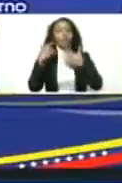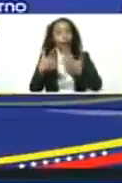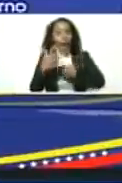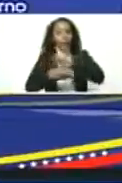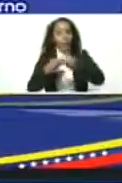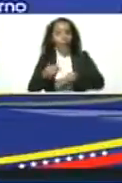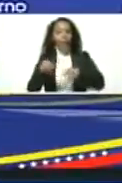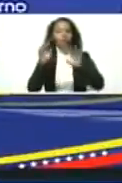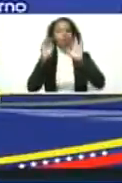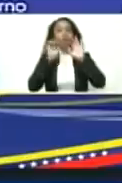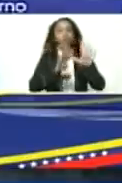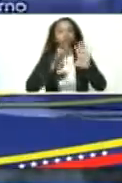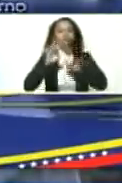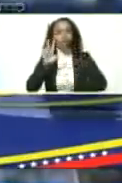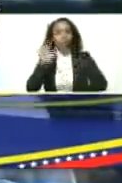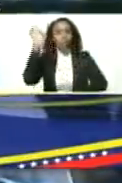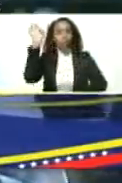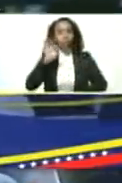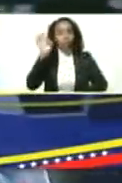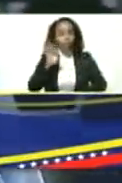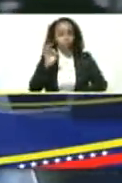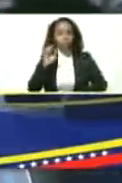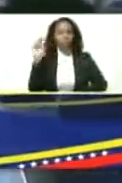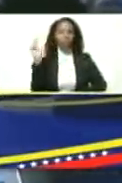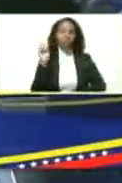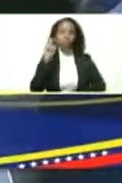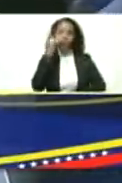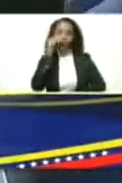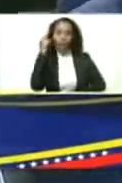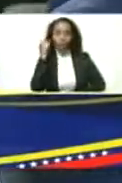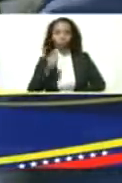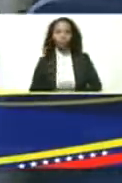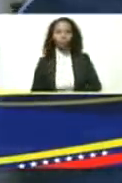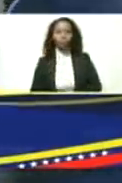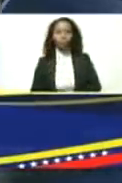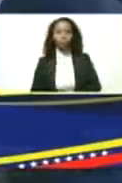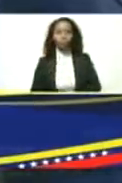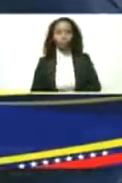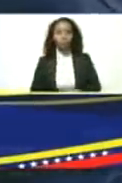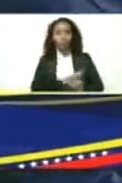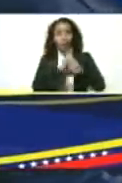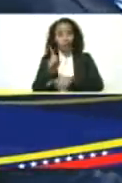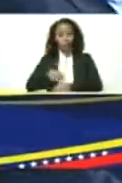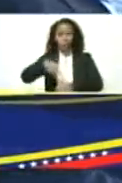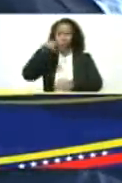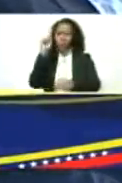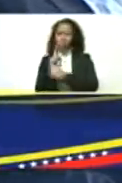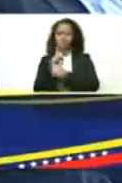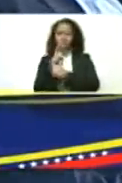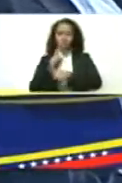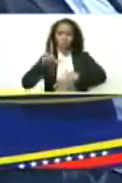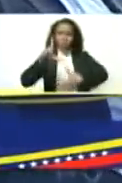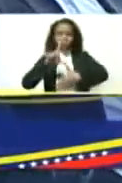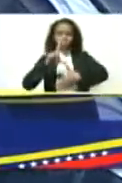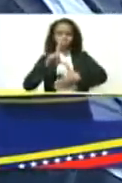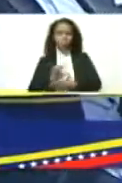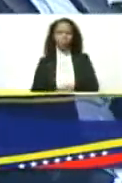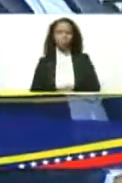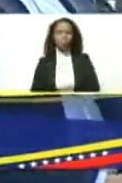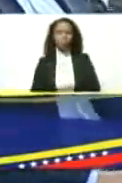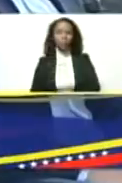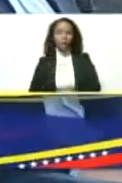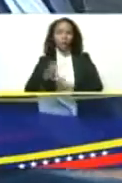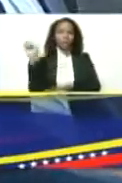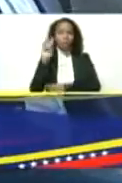del 93% de los venezolanos y venezolanas. Eso es único en América Latina. Venezuela está a